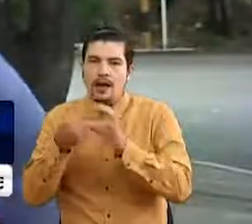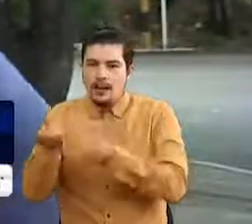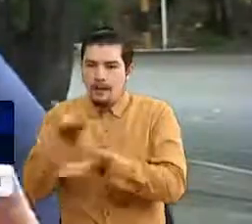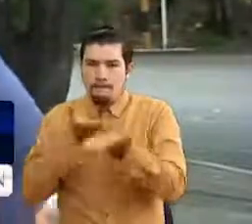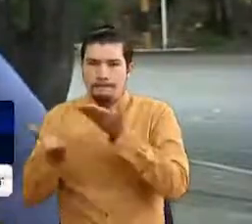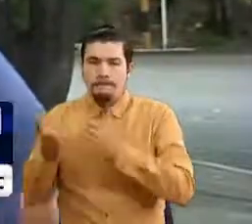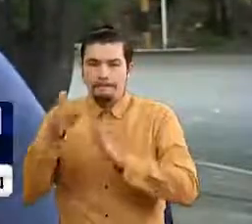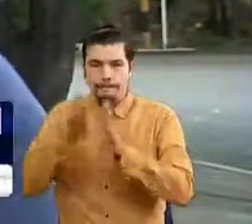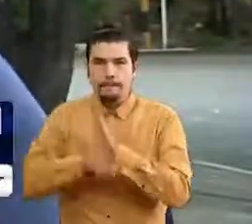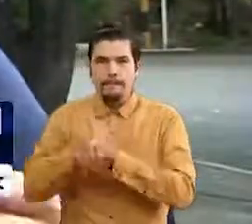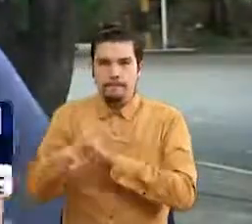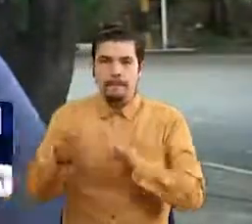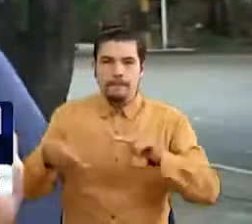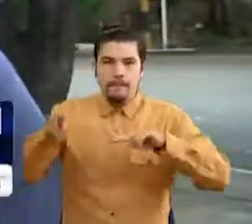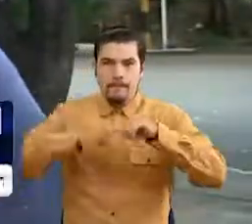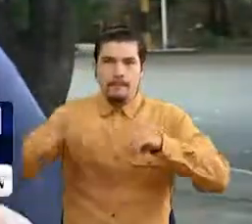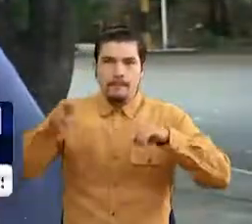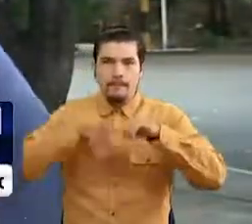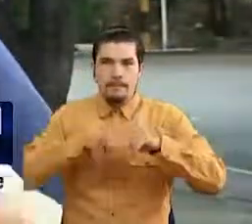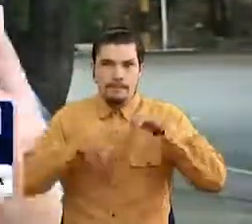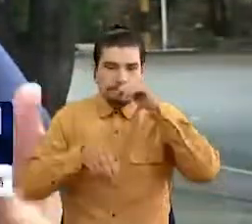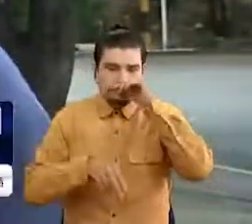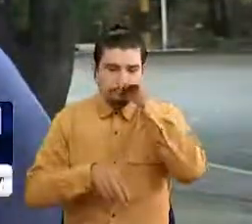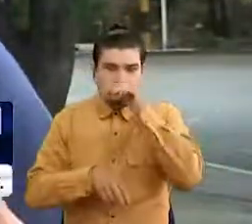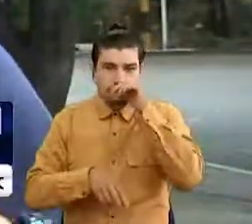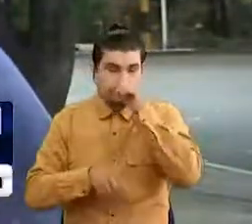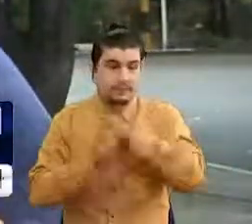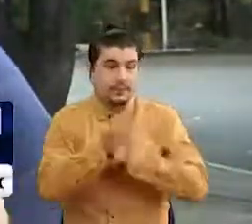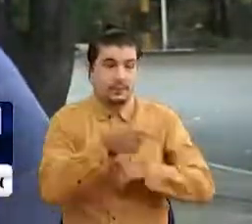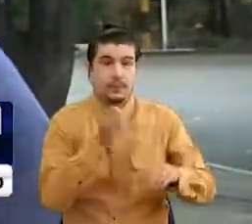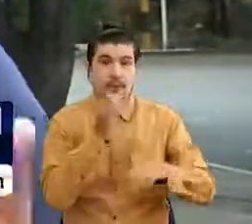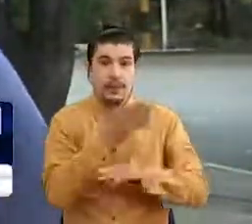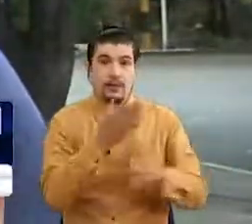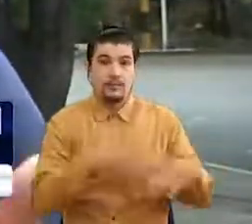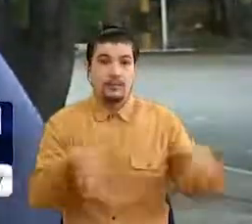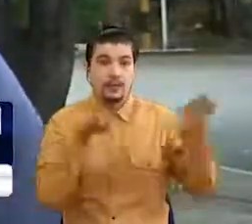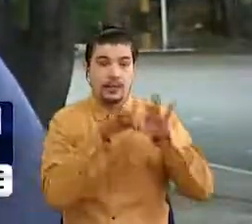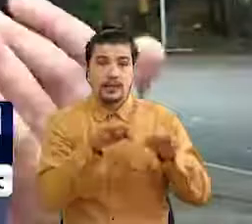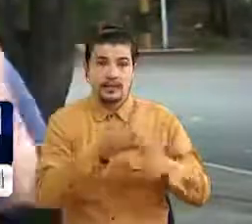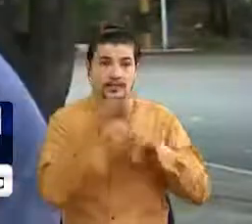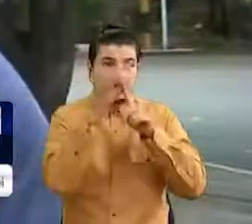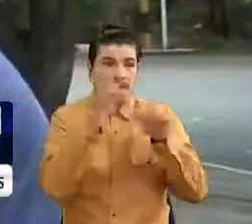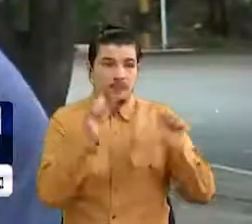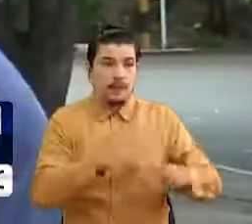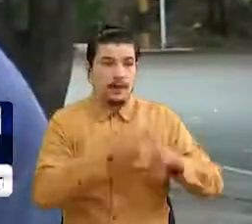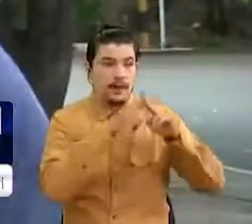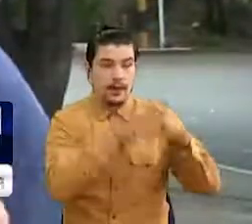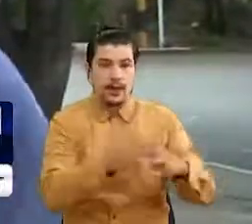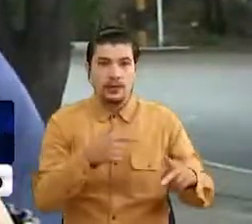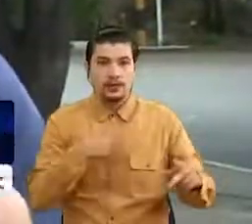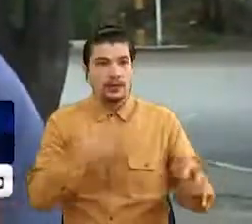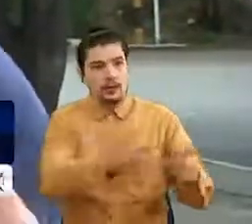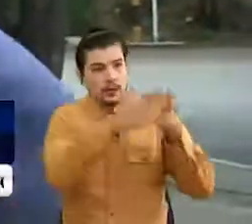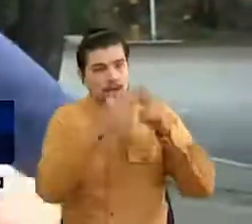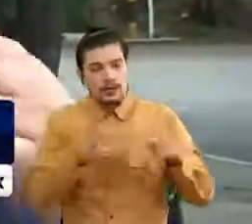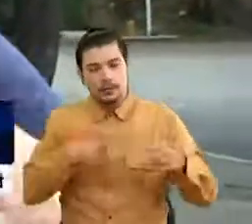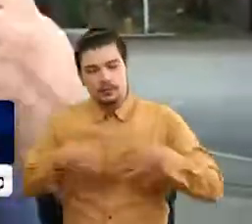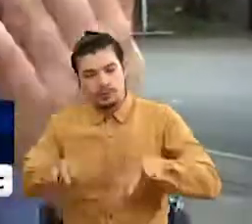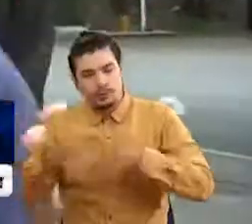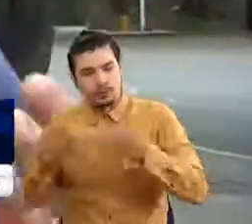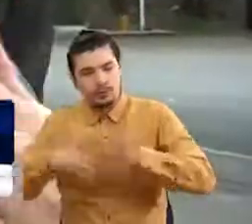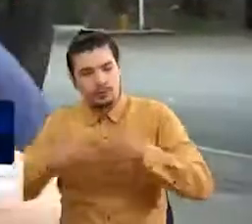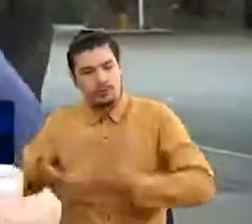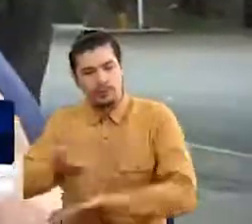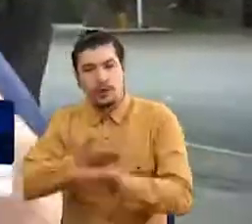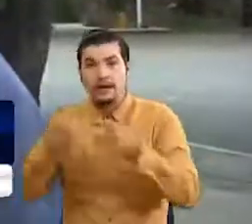un instrumento fundamental para eso, especialmente con los beneficios tributarios, y uno compite no solamente consigo mismo de manera endogámica, sino que compite con